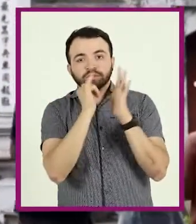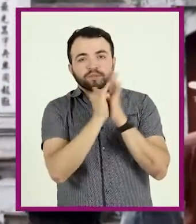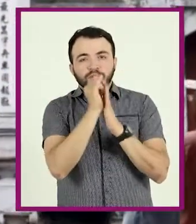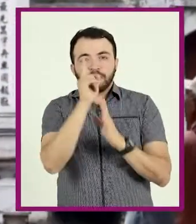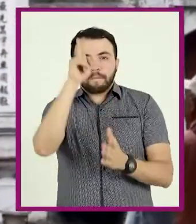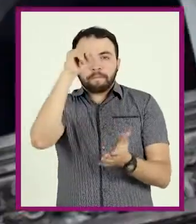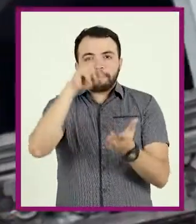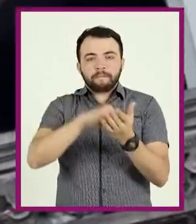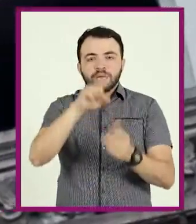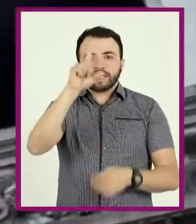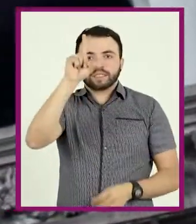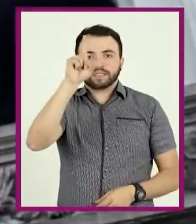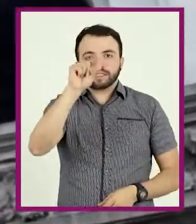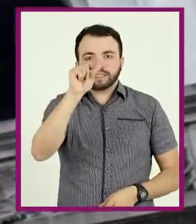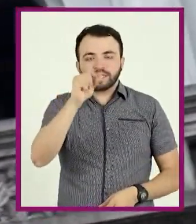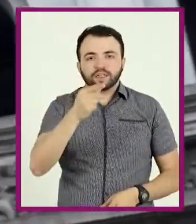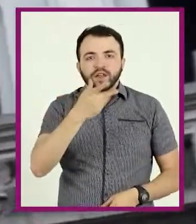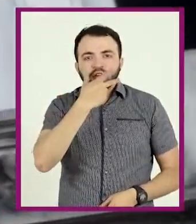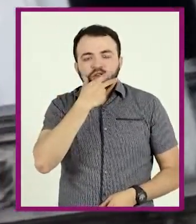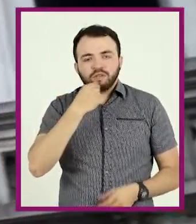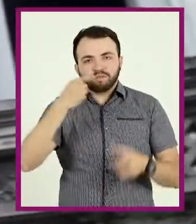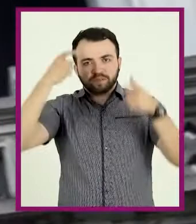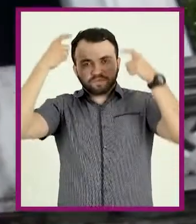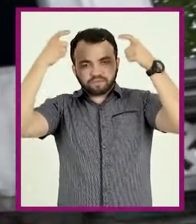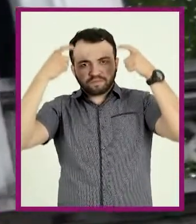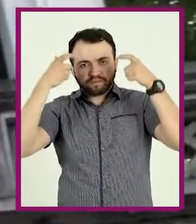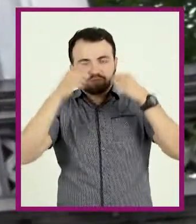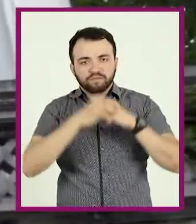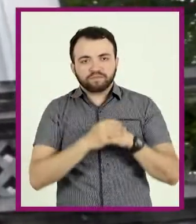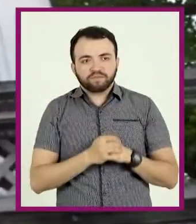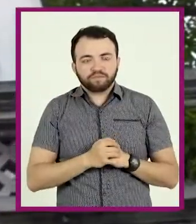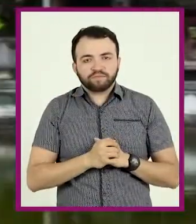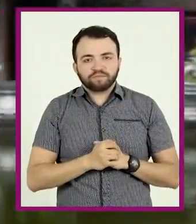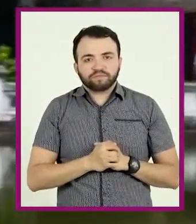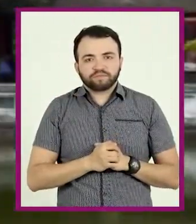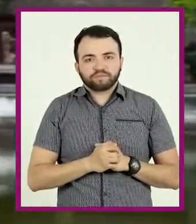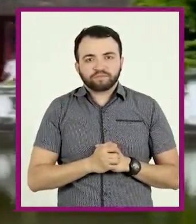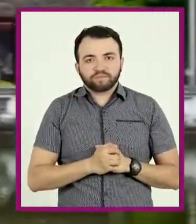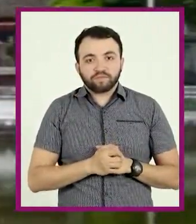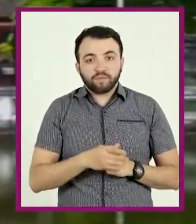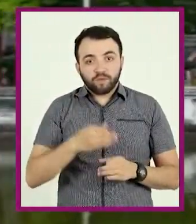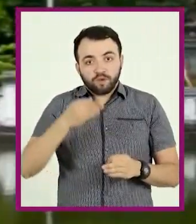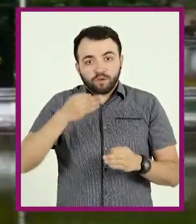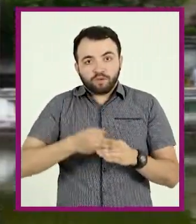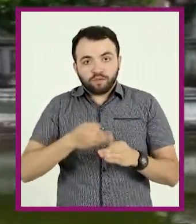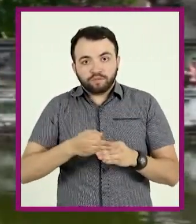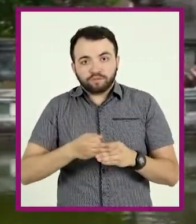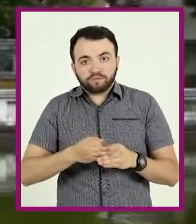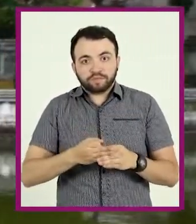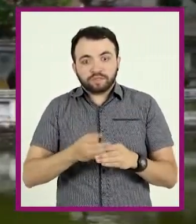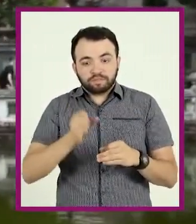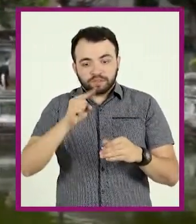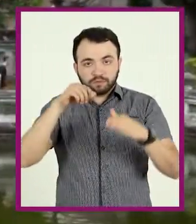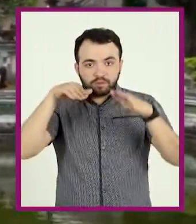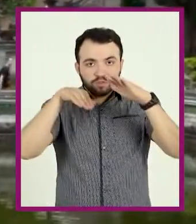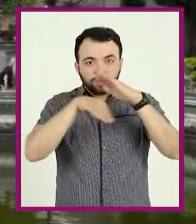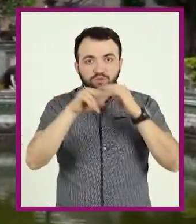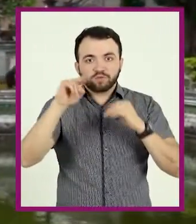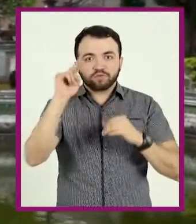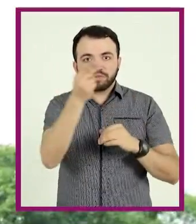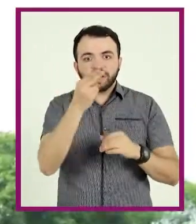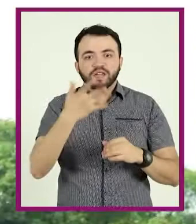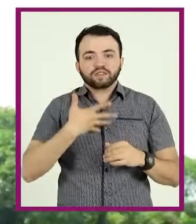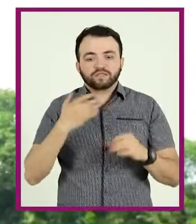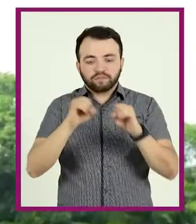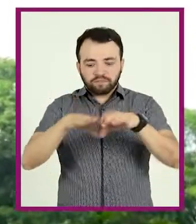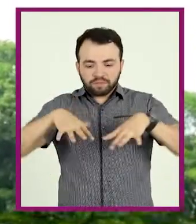de 1070 durante el mandato del emperador Li Changchong. Hoy en día, en sus distintos pabellones y